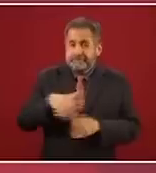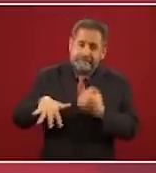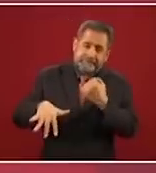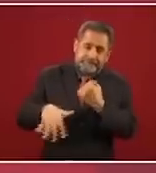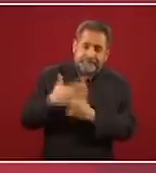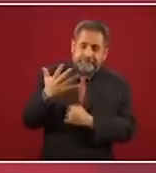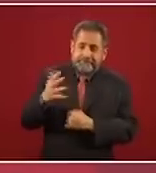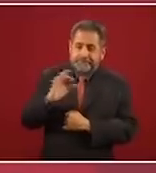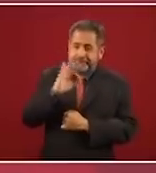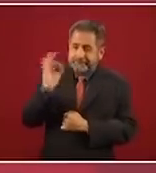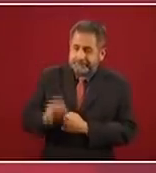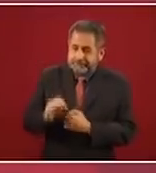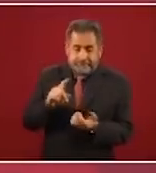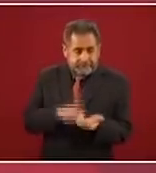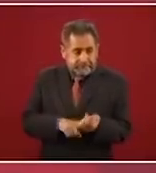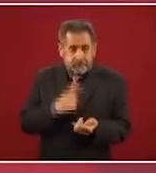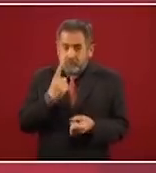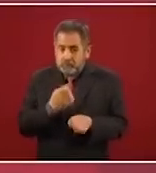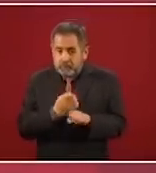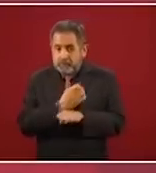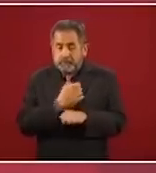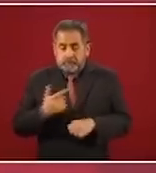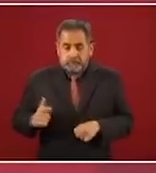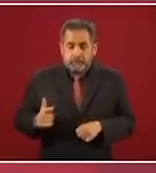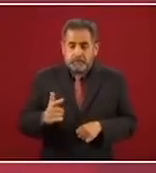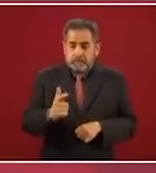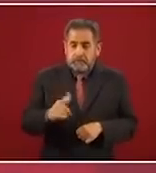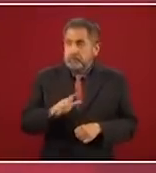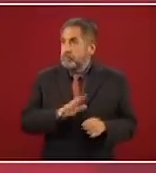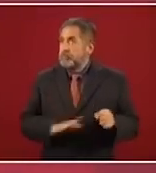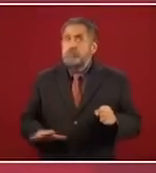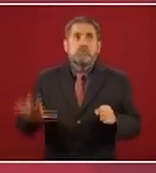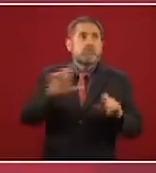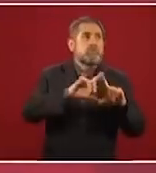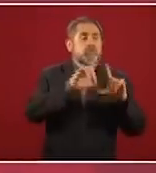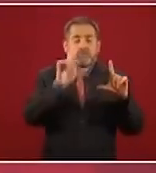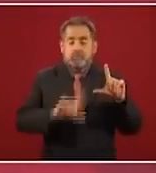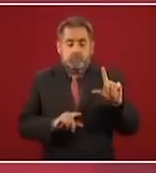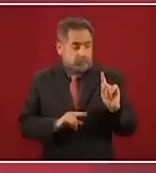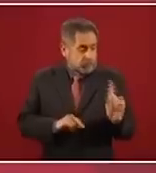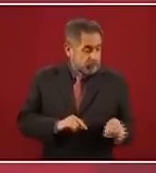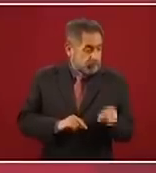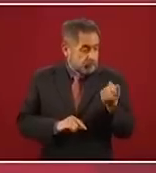15% de todos los homicidios del país, un estado.